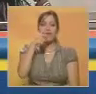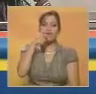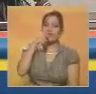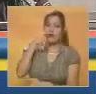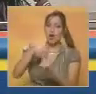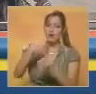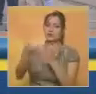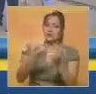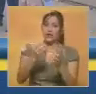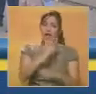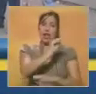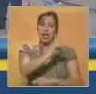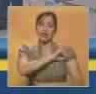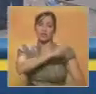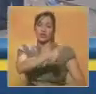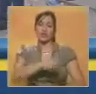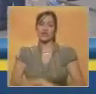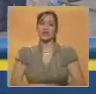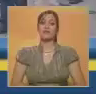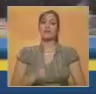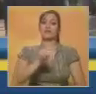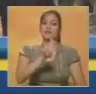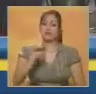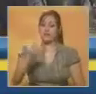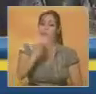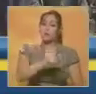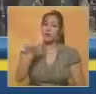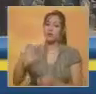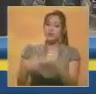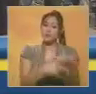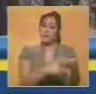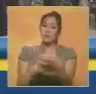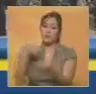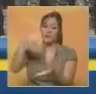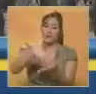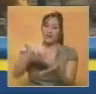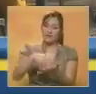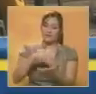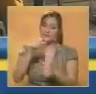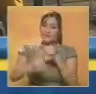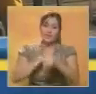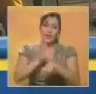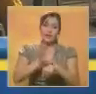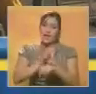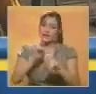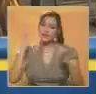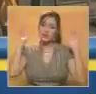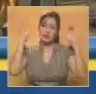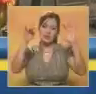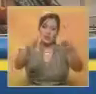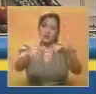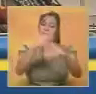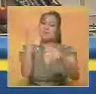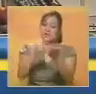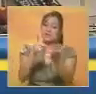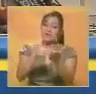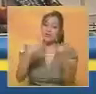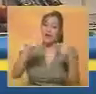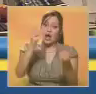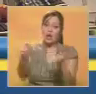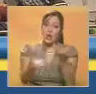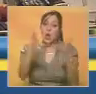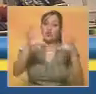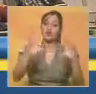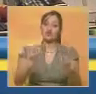siniestro y avisó a las autoridades más de 100 funcionarios de los bomberos de Miranda y del distrito capital particip en las labores para sofocar las